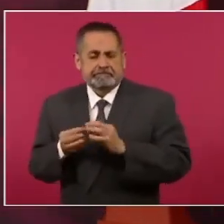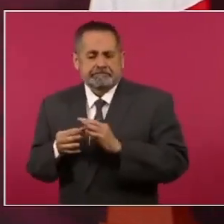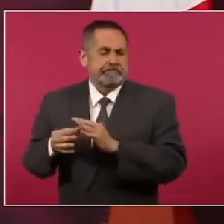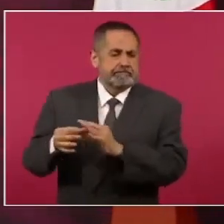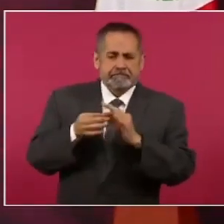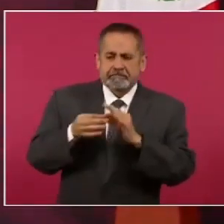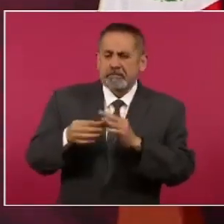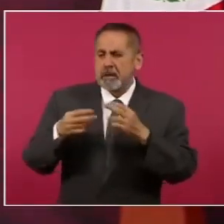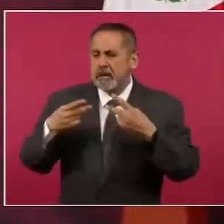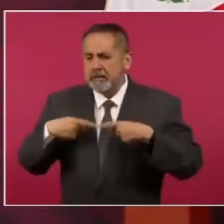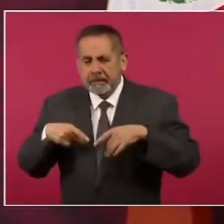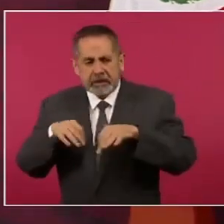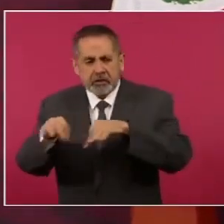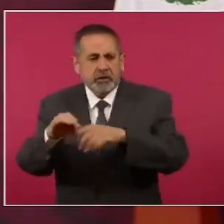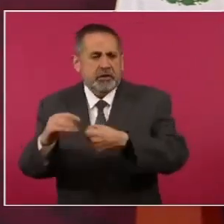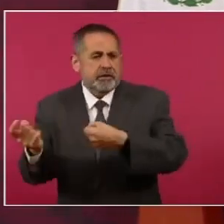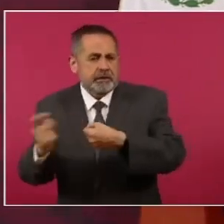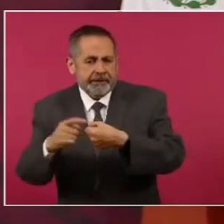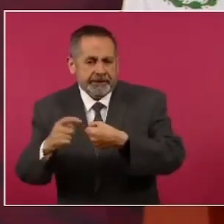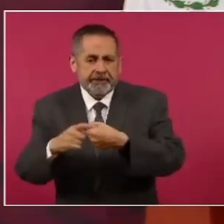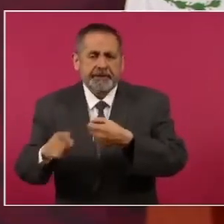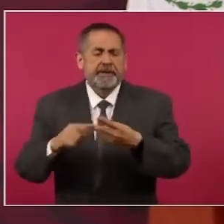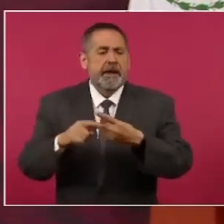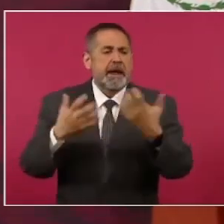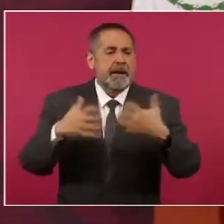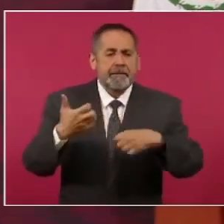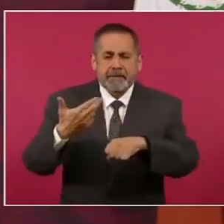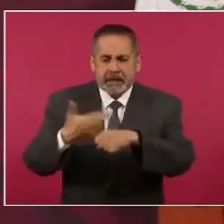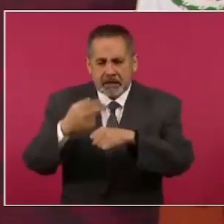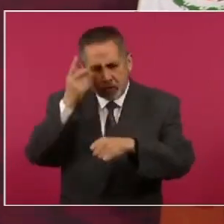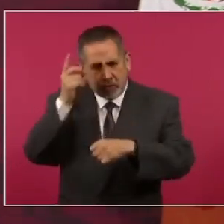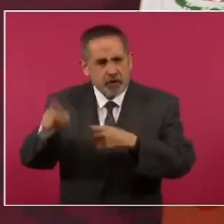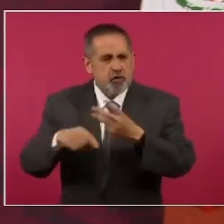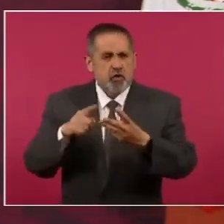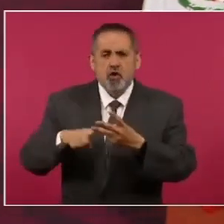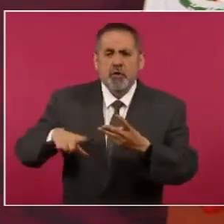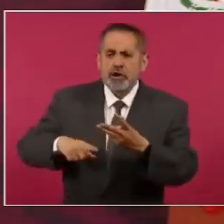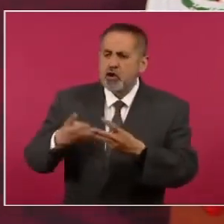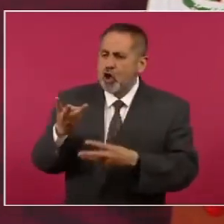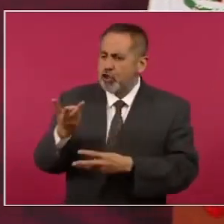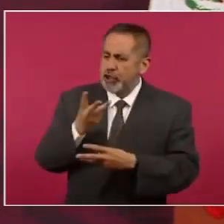de obreros, de empresarios y del gobierno.